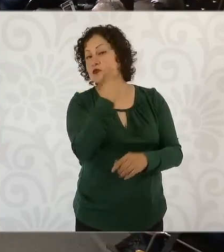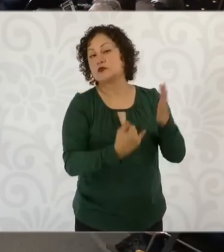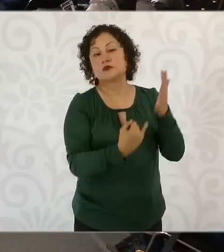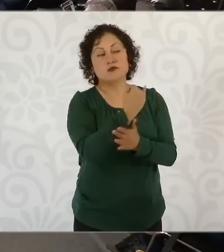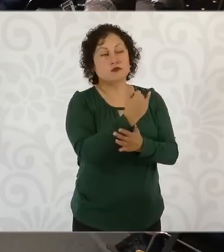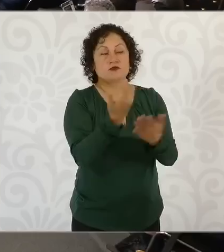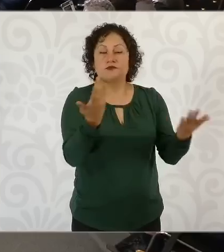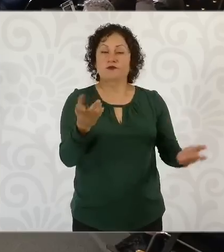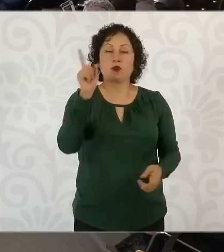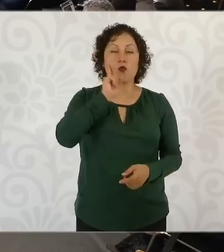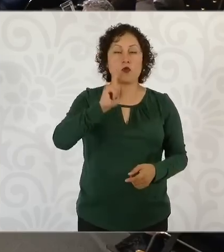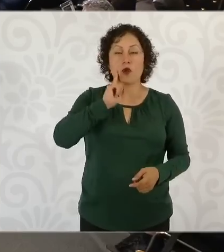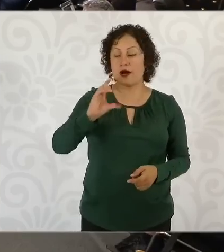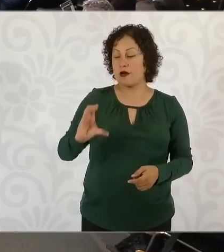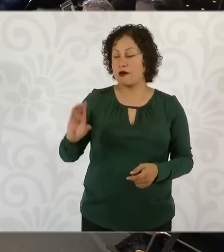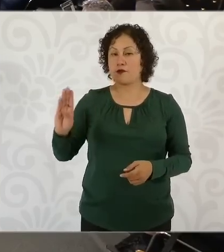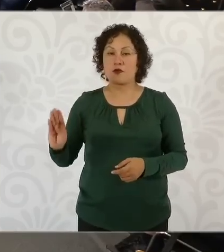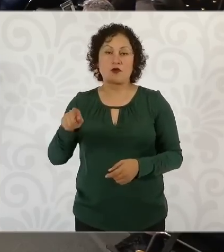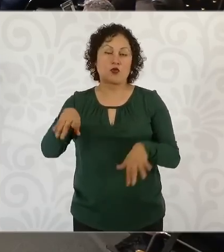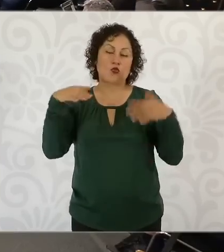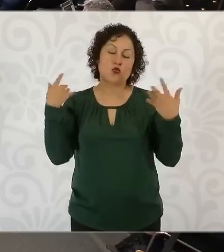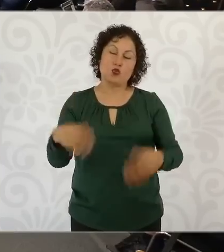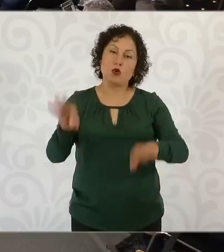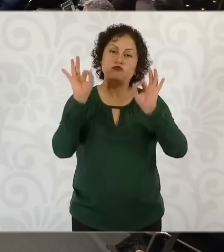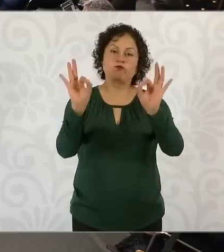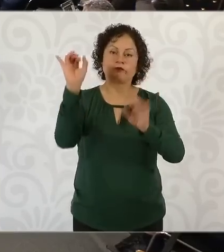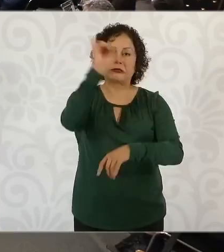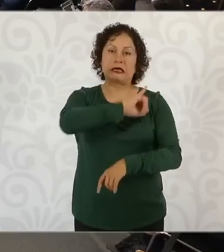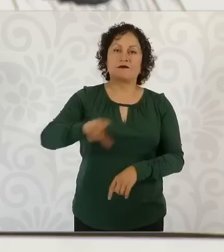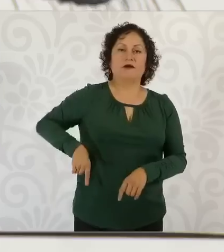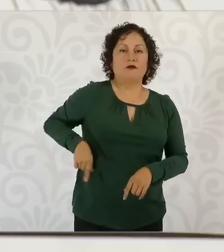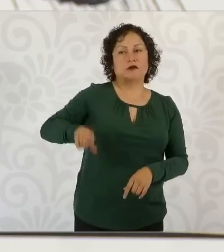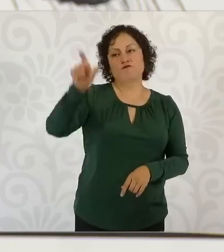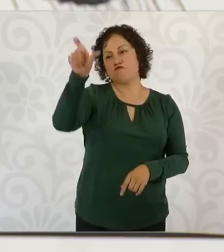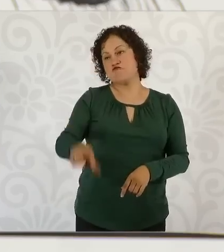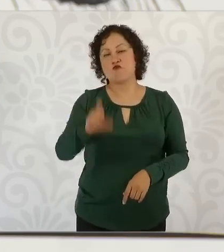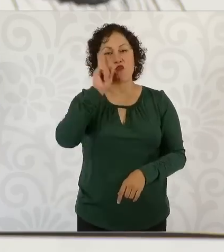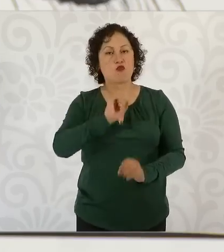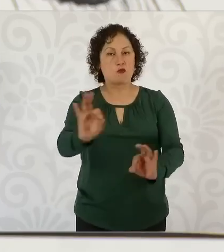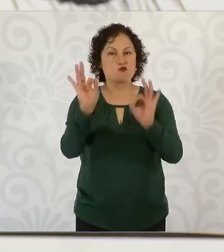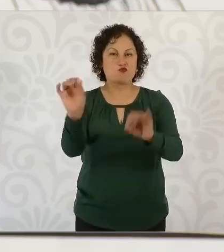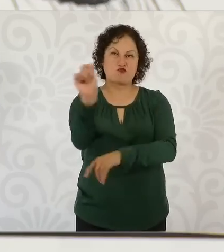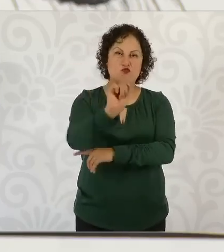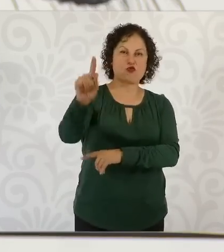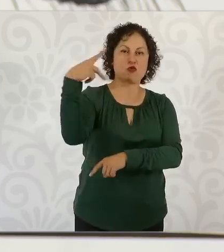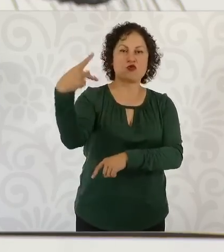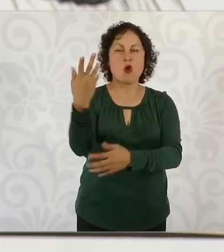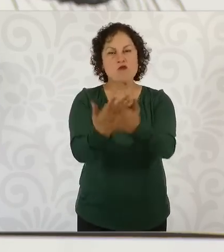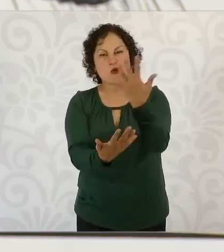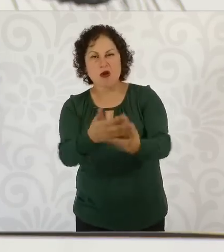Clara es una extraordinaria jefa de gobierno, es una mujer extraordinaria, de primera,